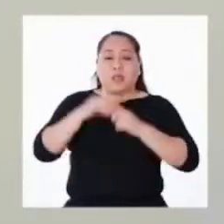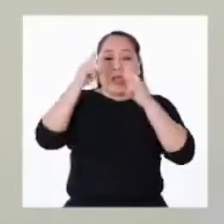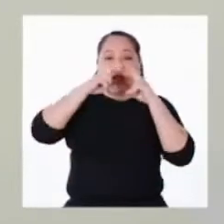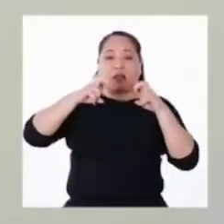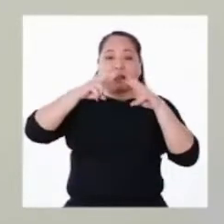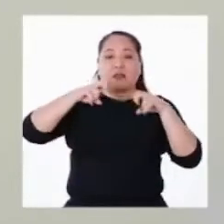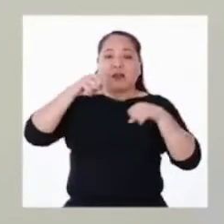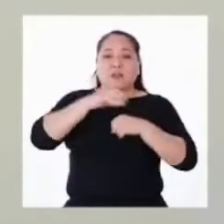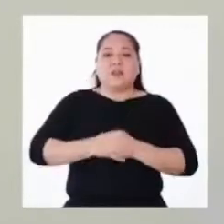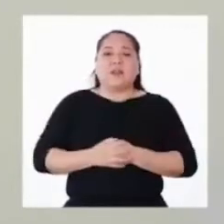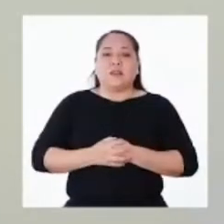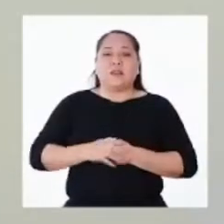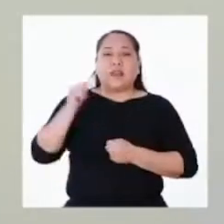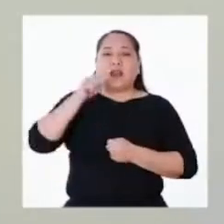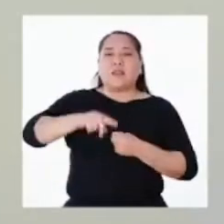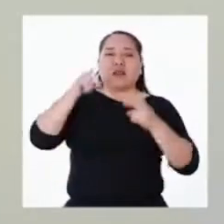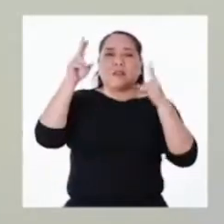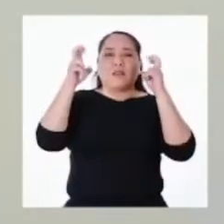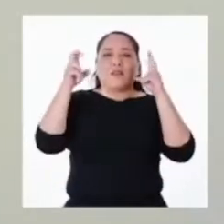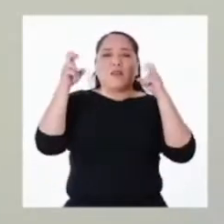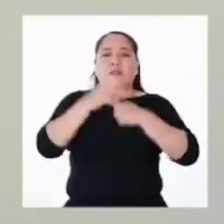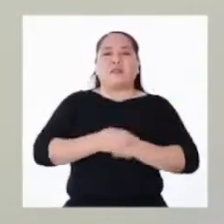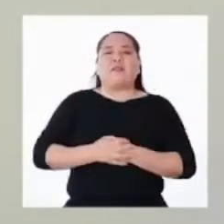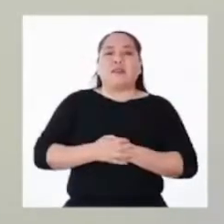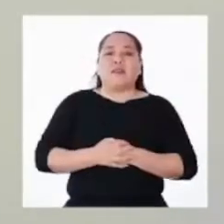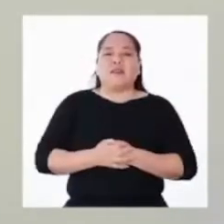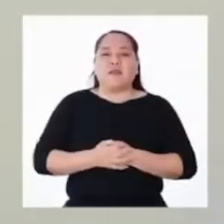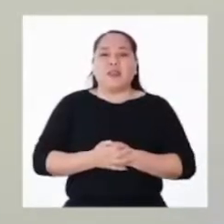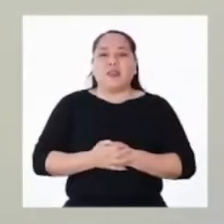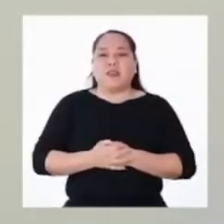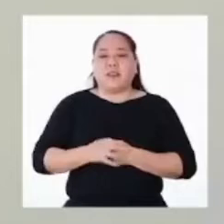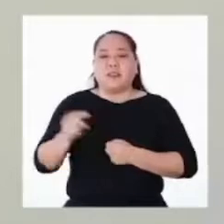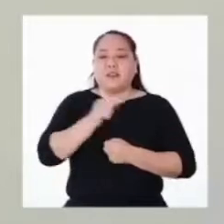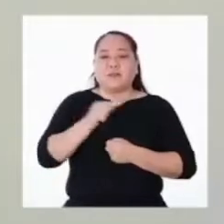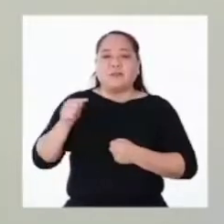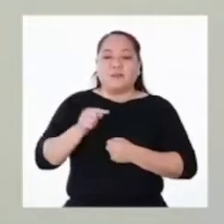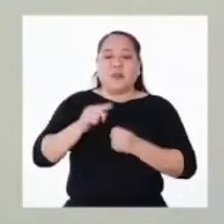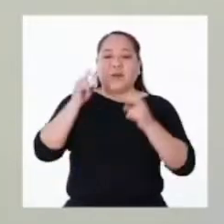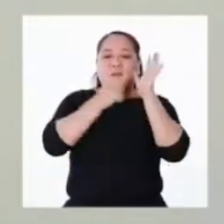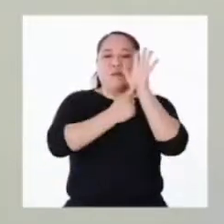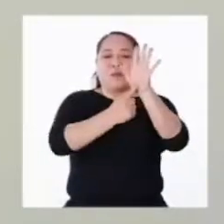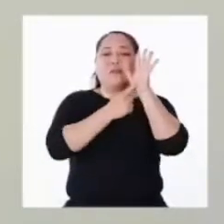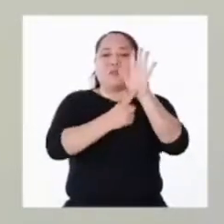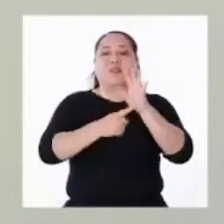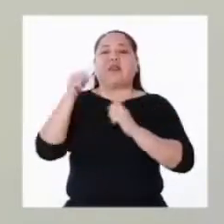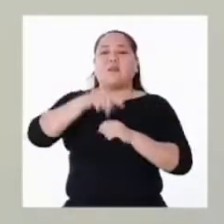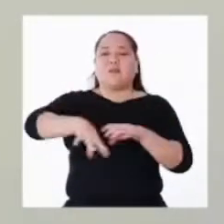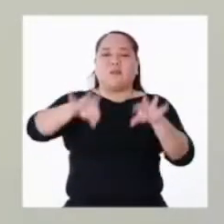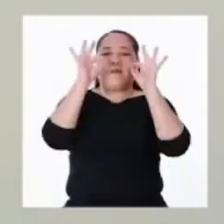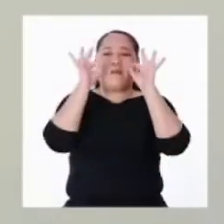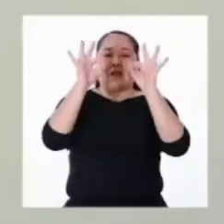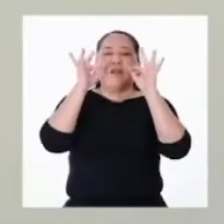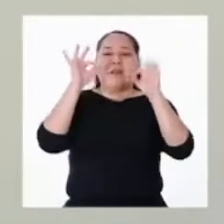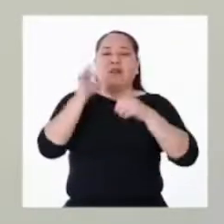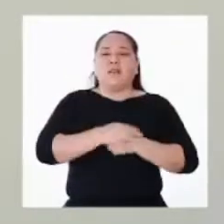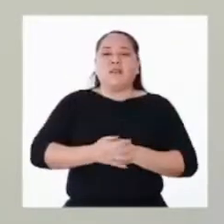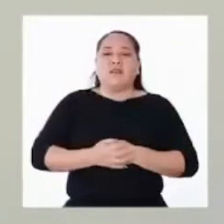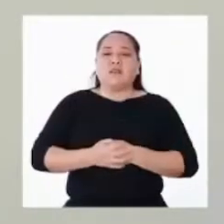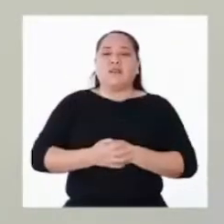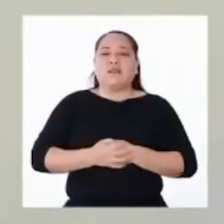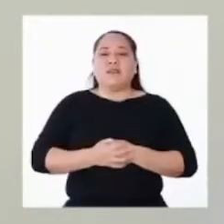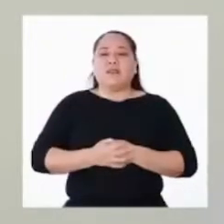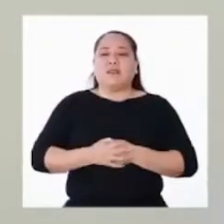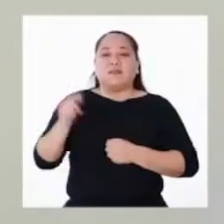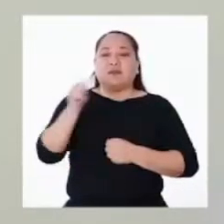va a caer muy bien una infusión para poder continuar. Y también me caería bien entender por qué el Dr. Impositive nos tiene